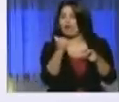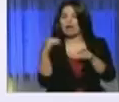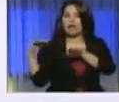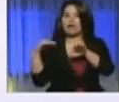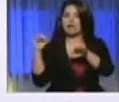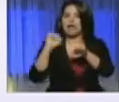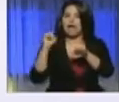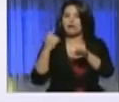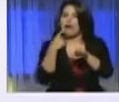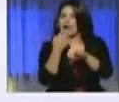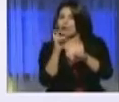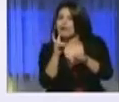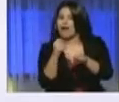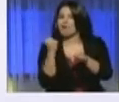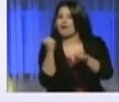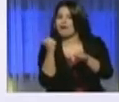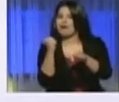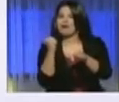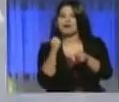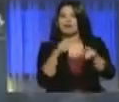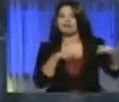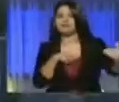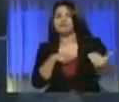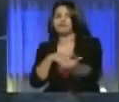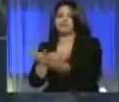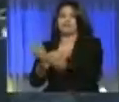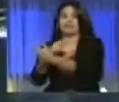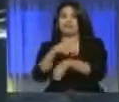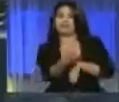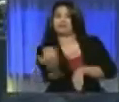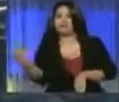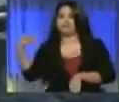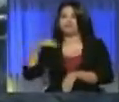Capacidad de acción, llego. Capturado los tipos.